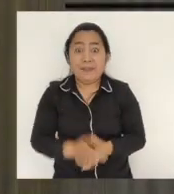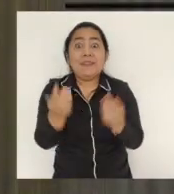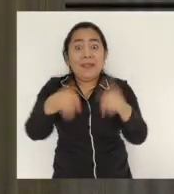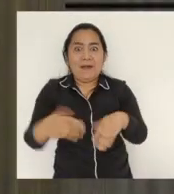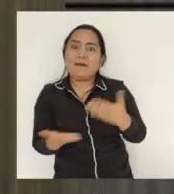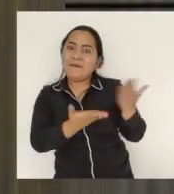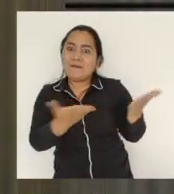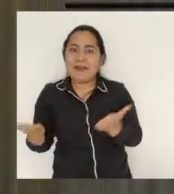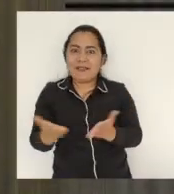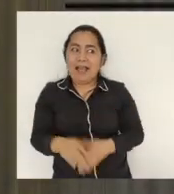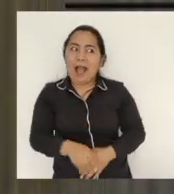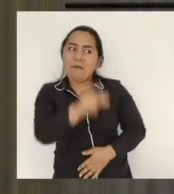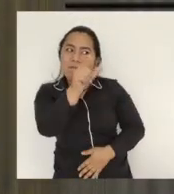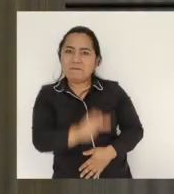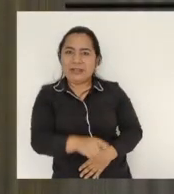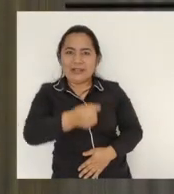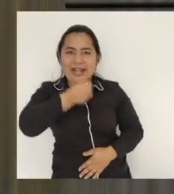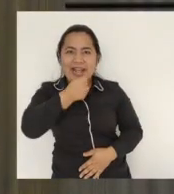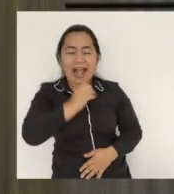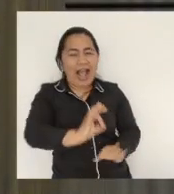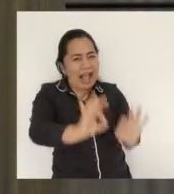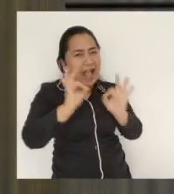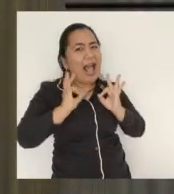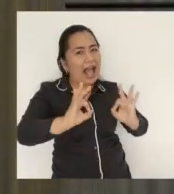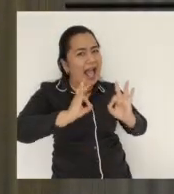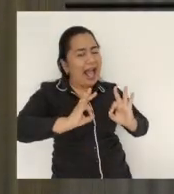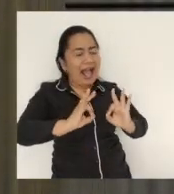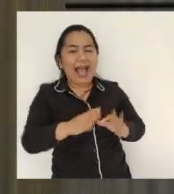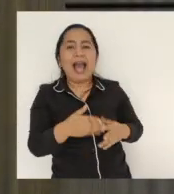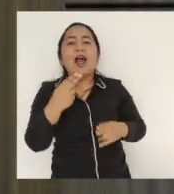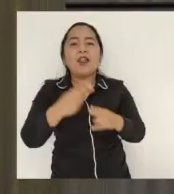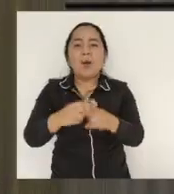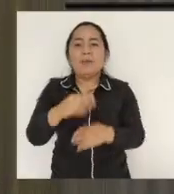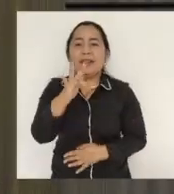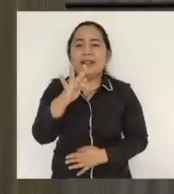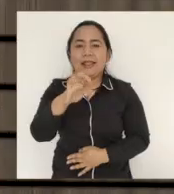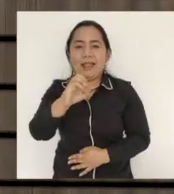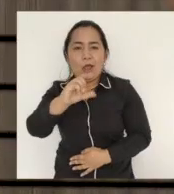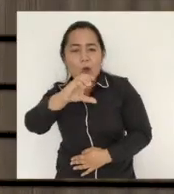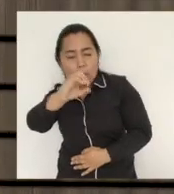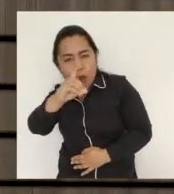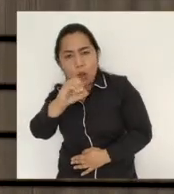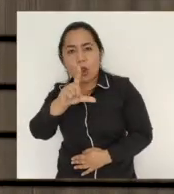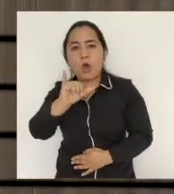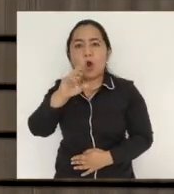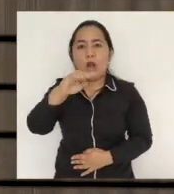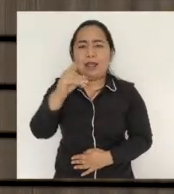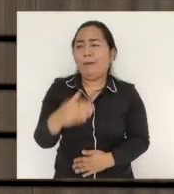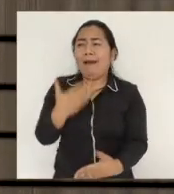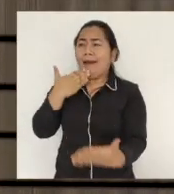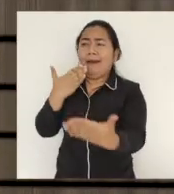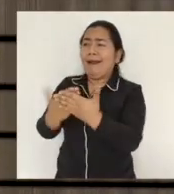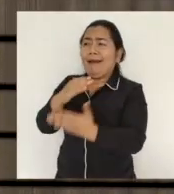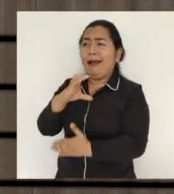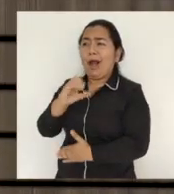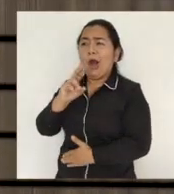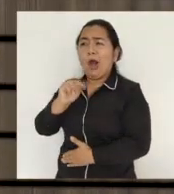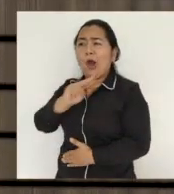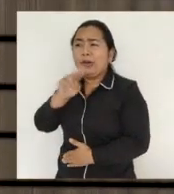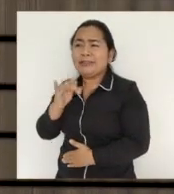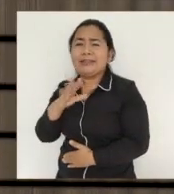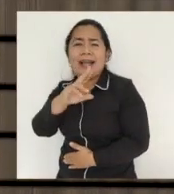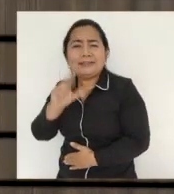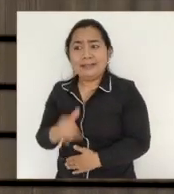la bienvenida también a nuestra superestrella, nuestro presentador Teodolindo. Muchísimas gracias, Constanza.